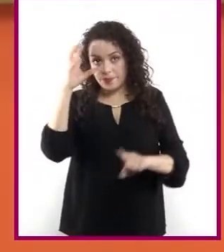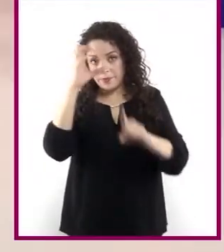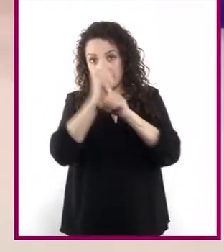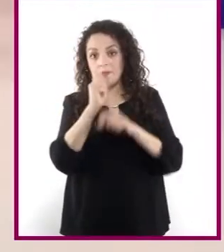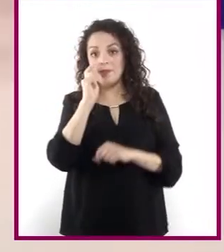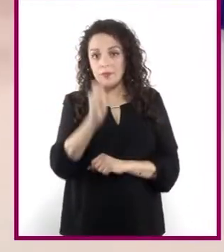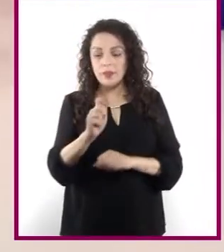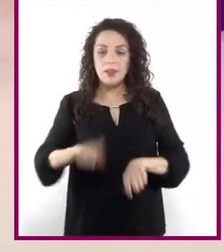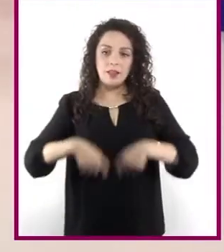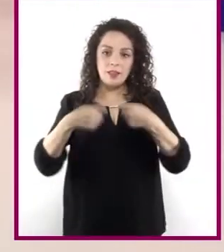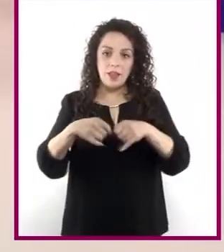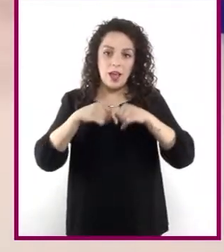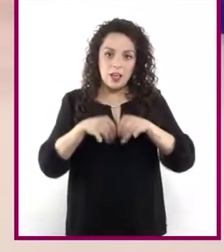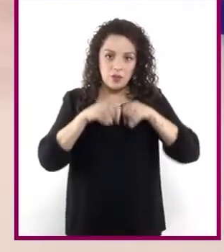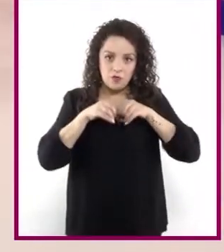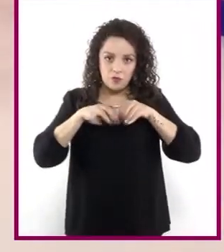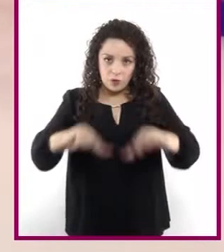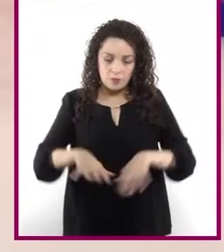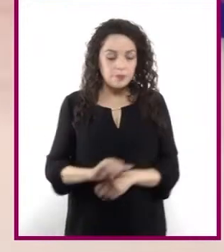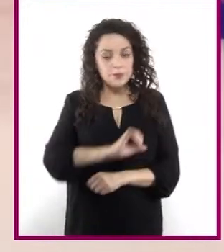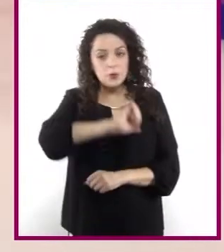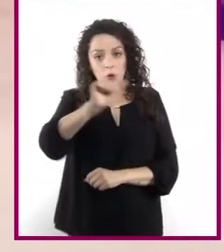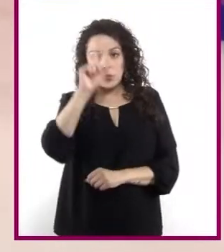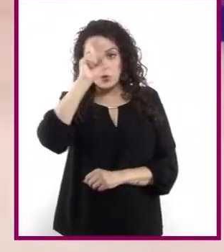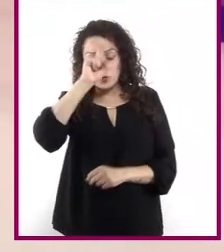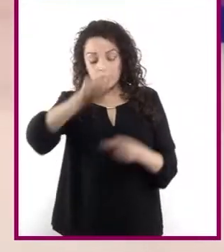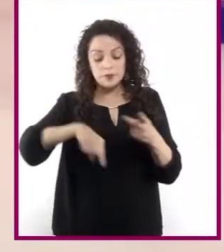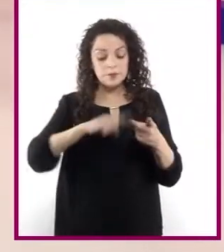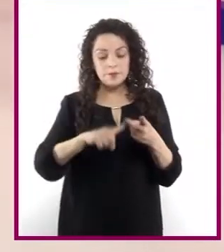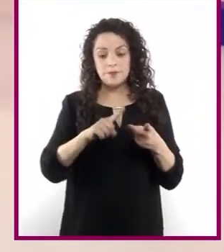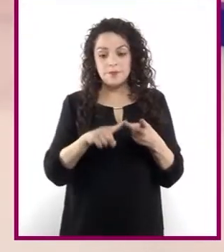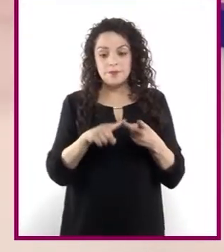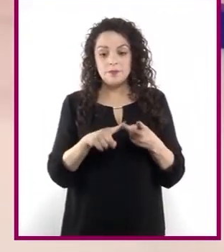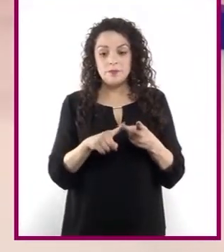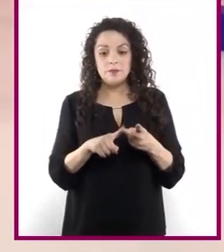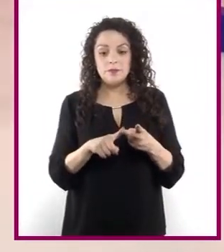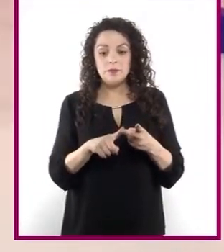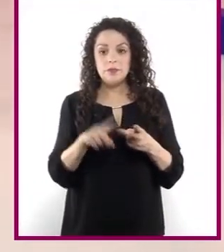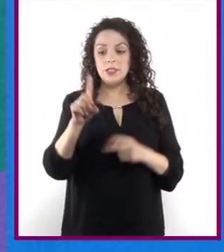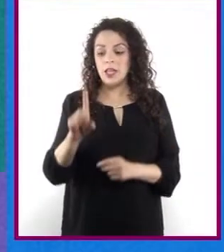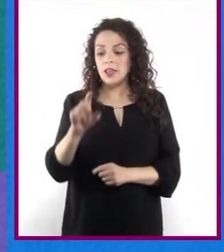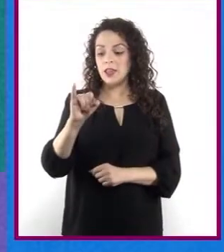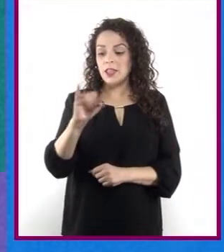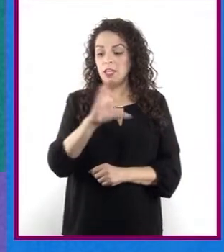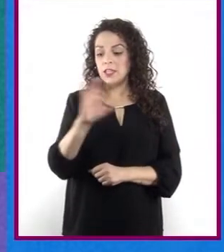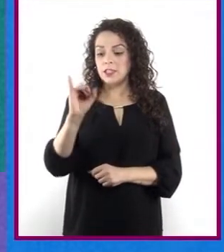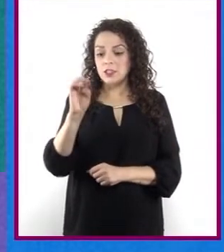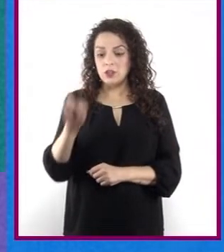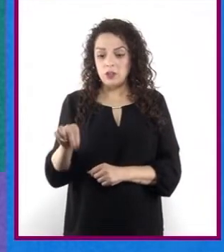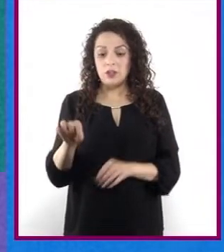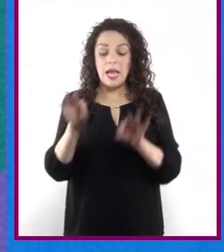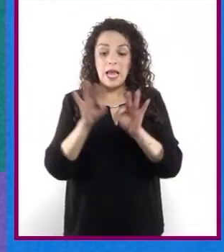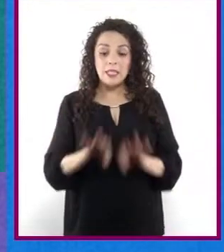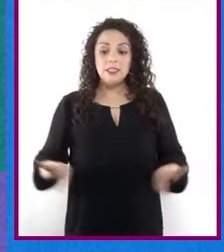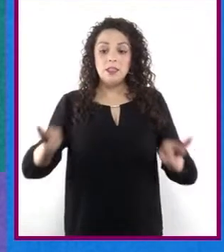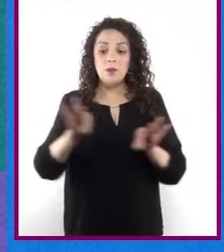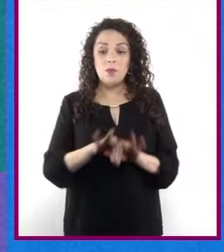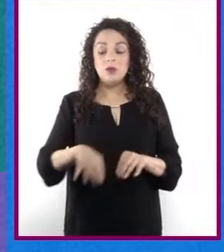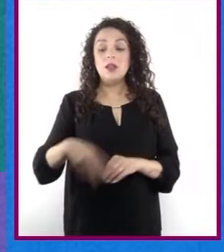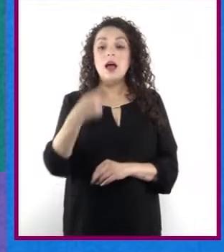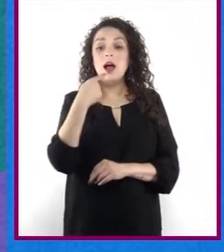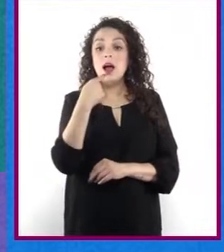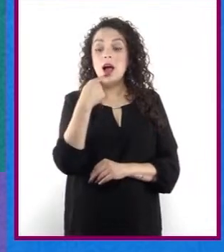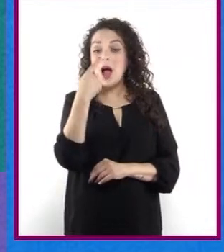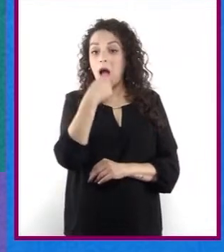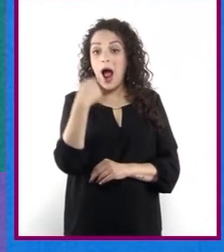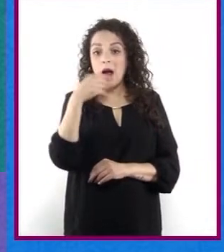informar. Otro consejo que se debe considerar es el de la dicción. Es importante abrir bien